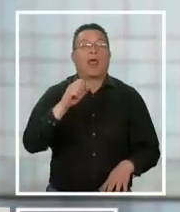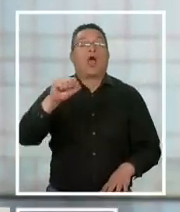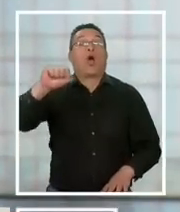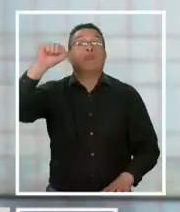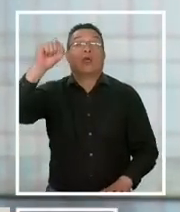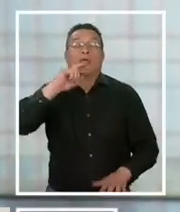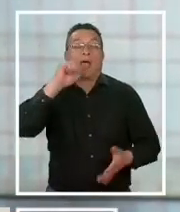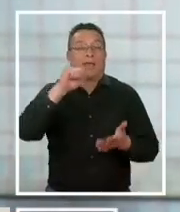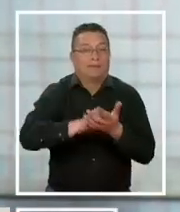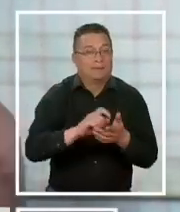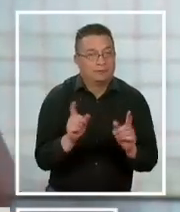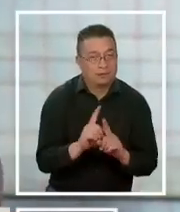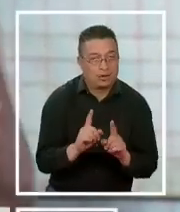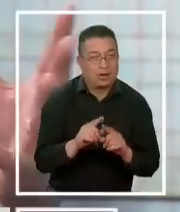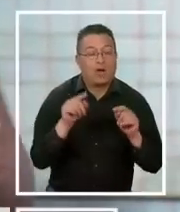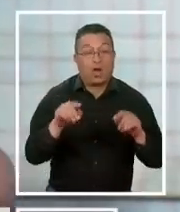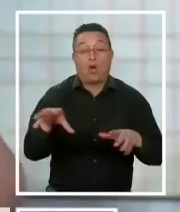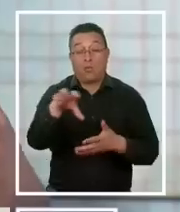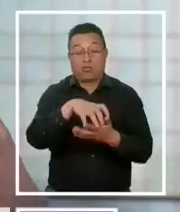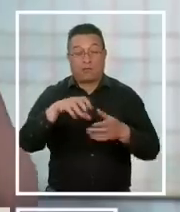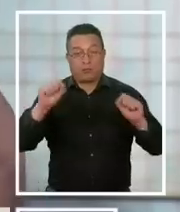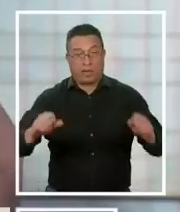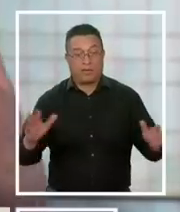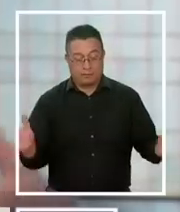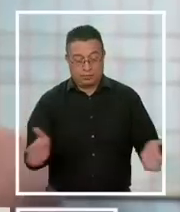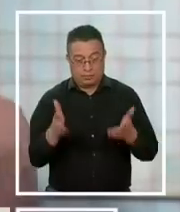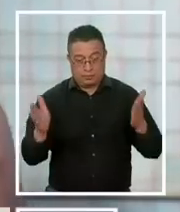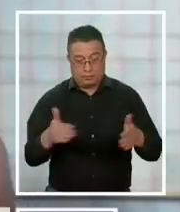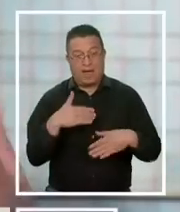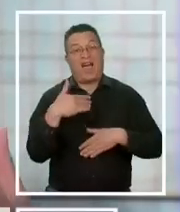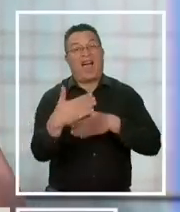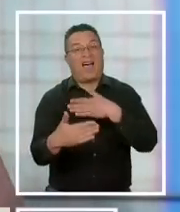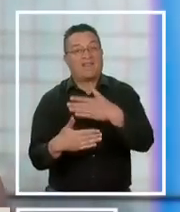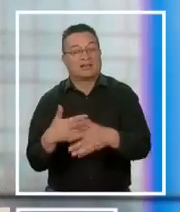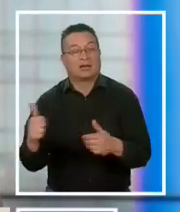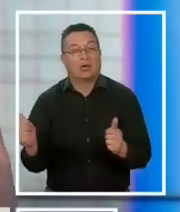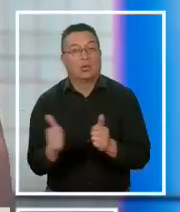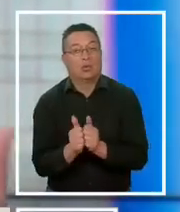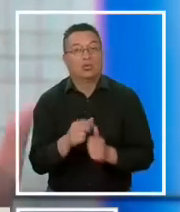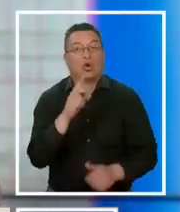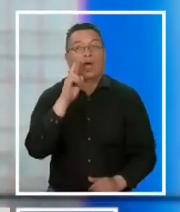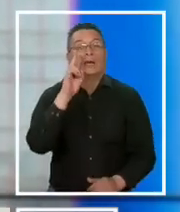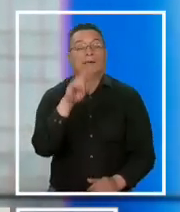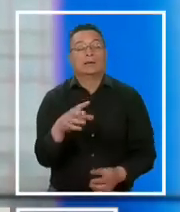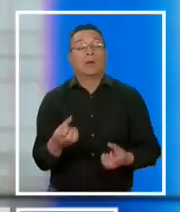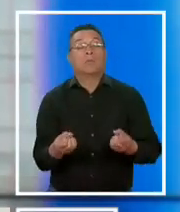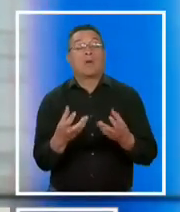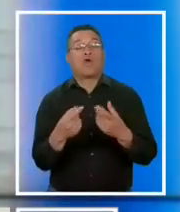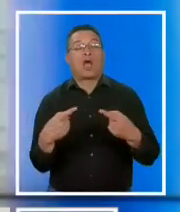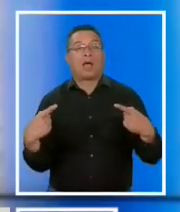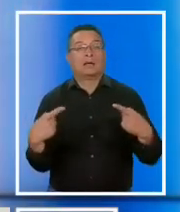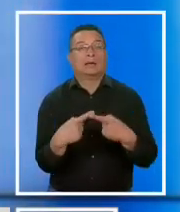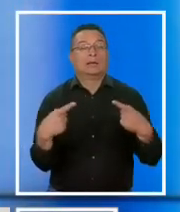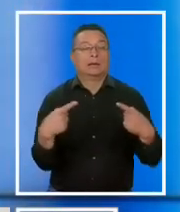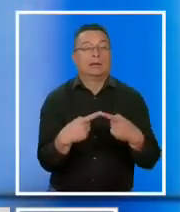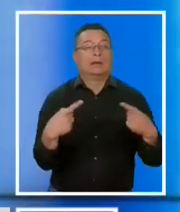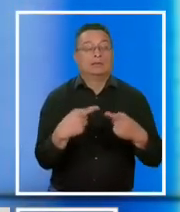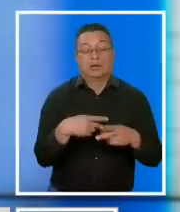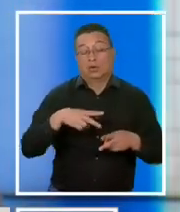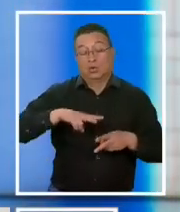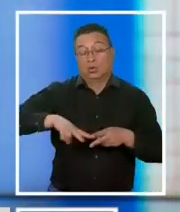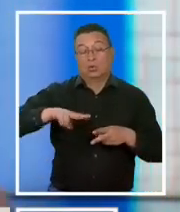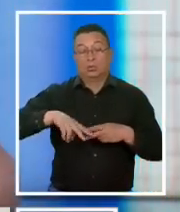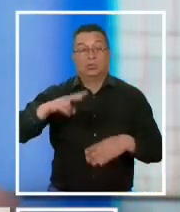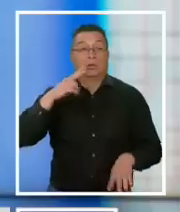sino como aquello que los pueblos pueden empujar para ir avanzando en conjunto sin generar nuevamente esas fricciones que no se